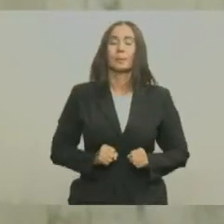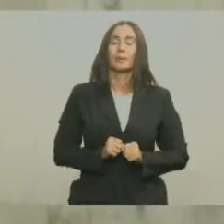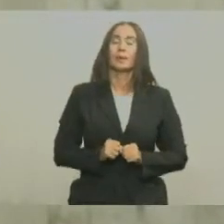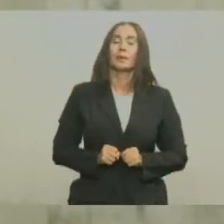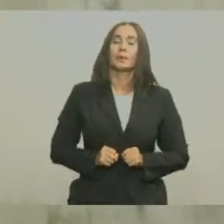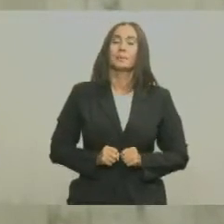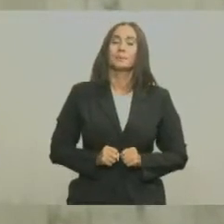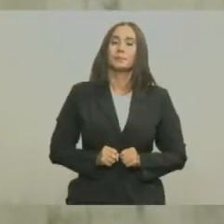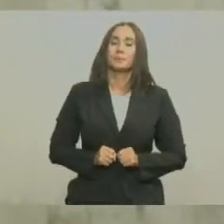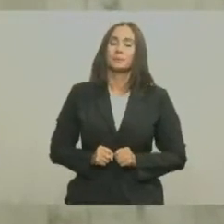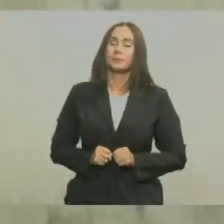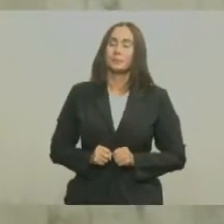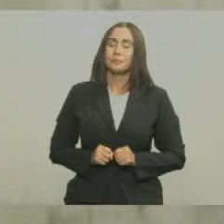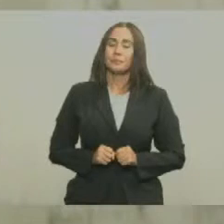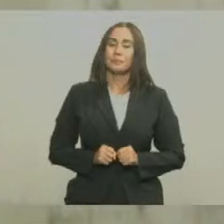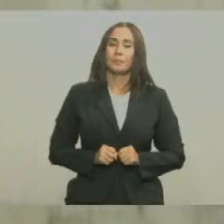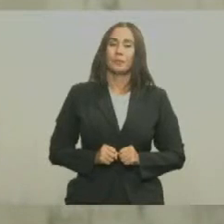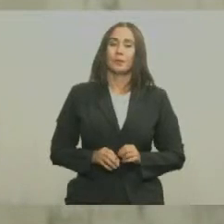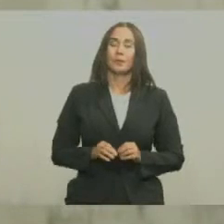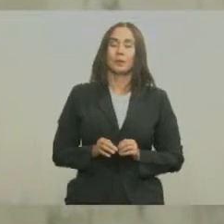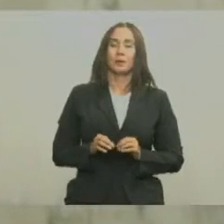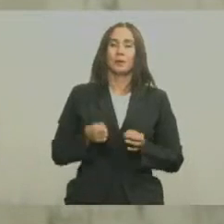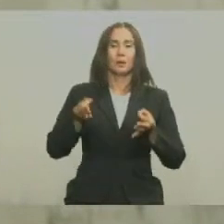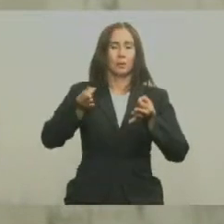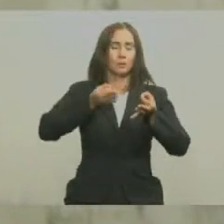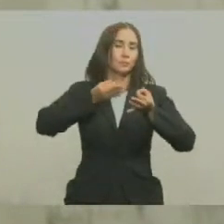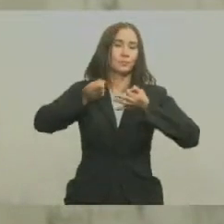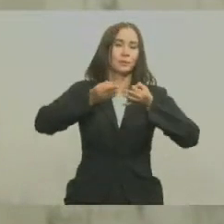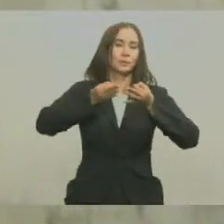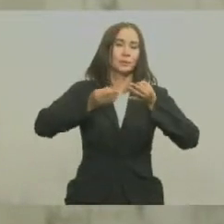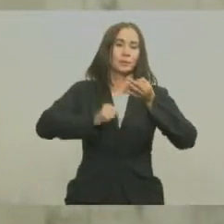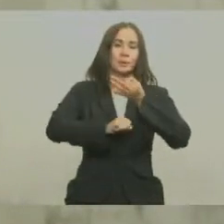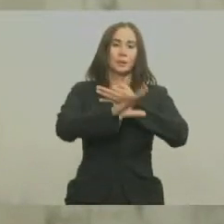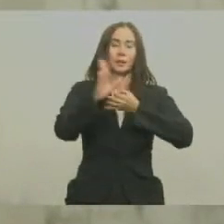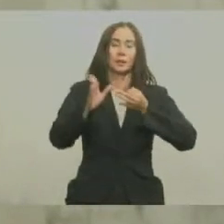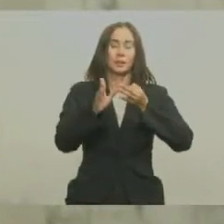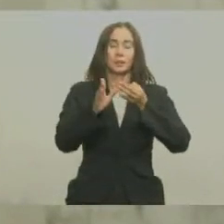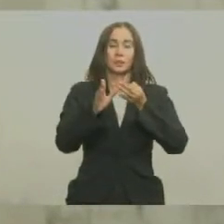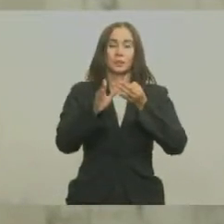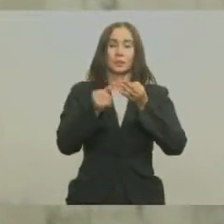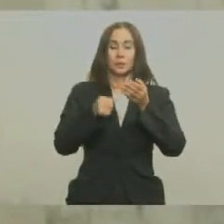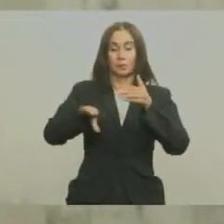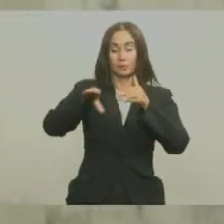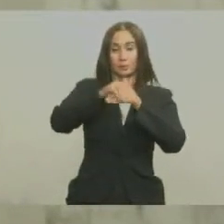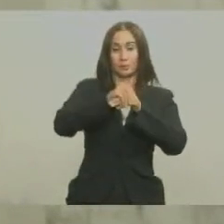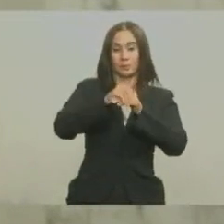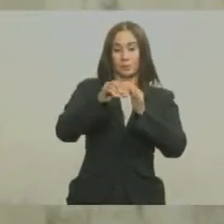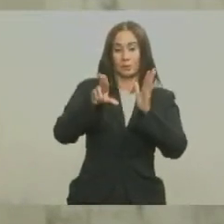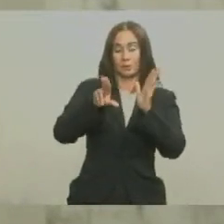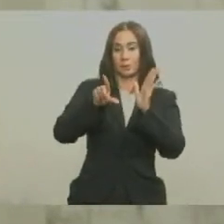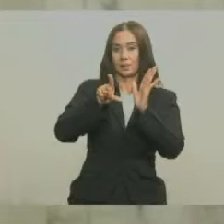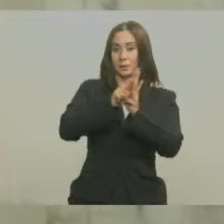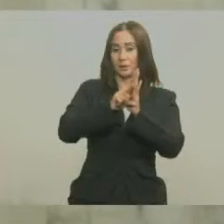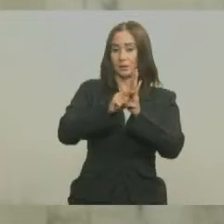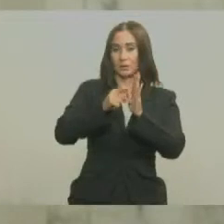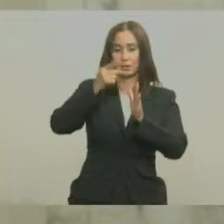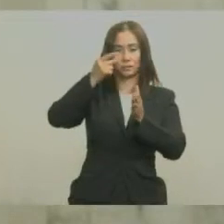Vale la pena establecer claramente una definición de la violación a las normas internacionales que